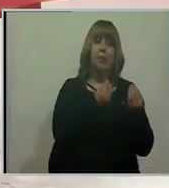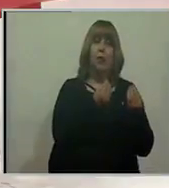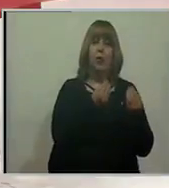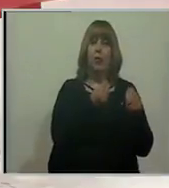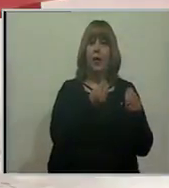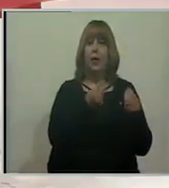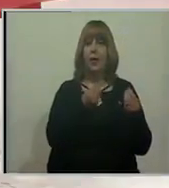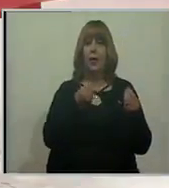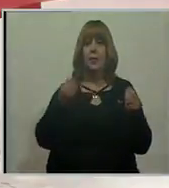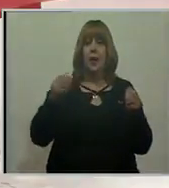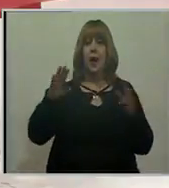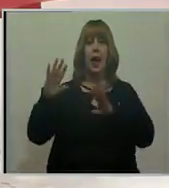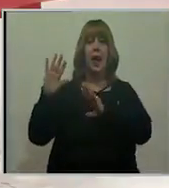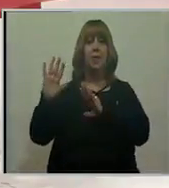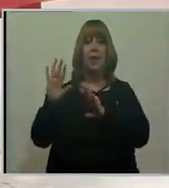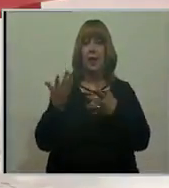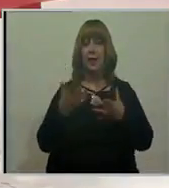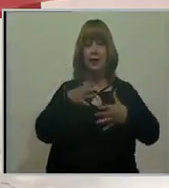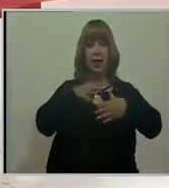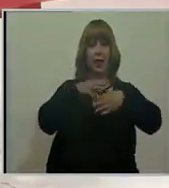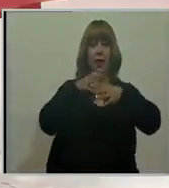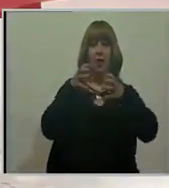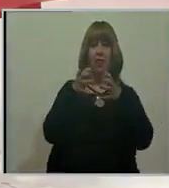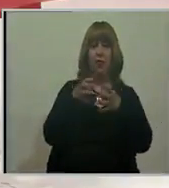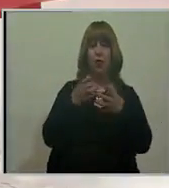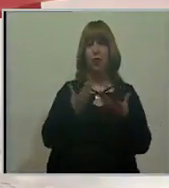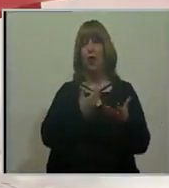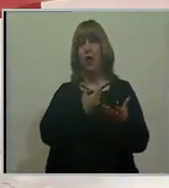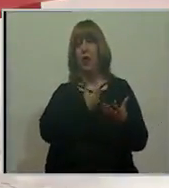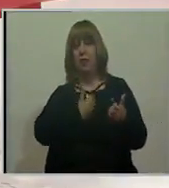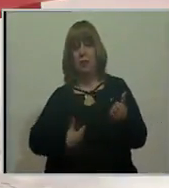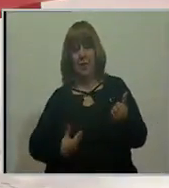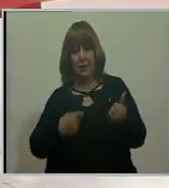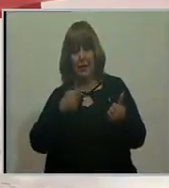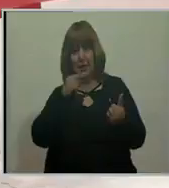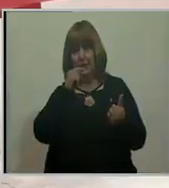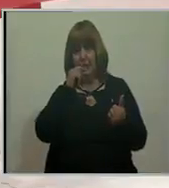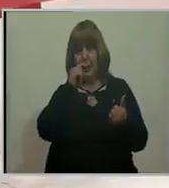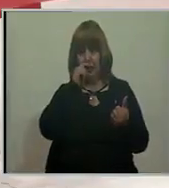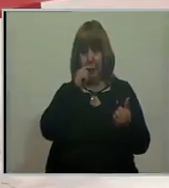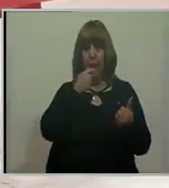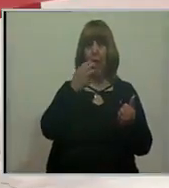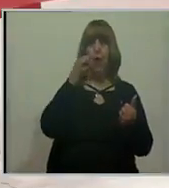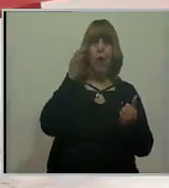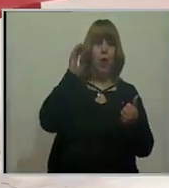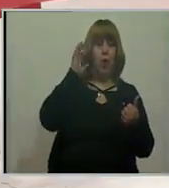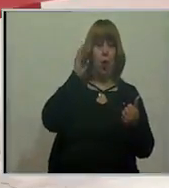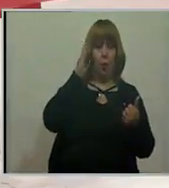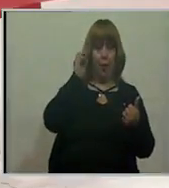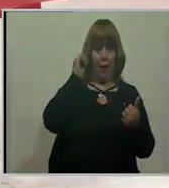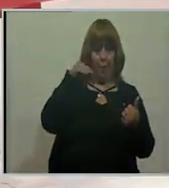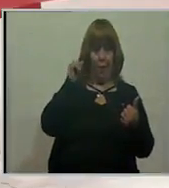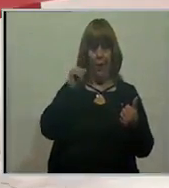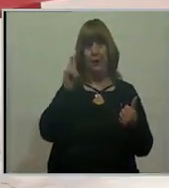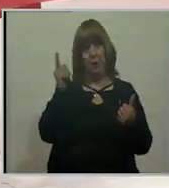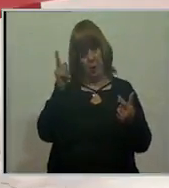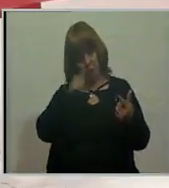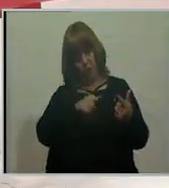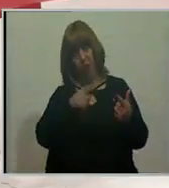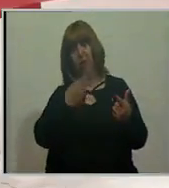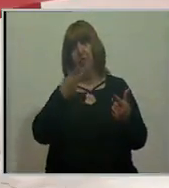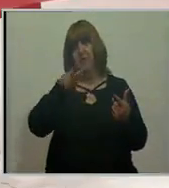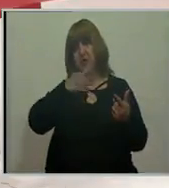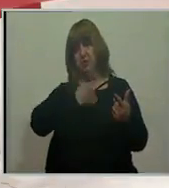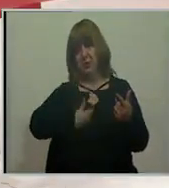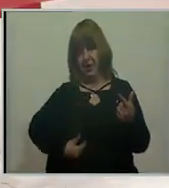la presentación de un partido de fútbol, que había ido Donald Trump, que había ido Obama, la vicepresidenta Michetti, no había ningún